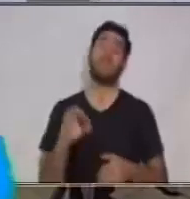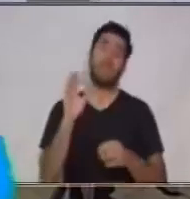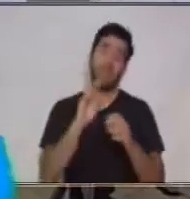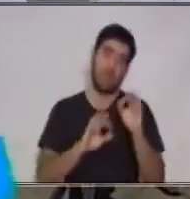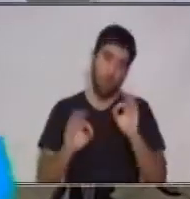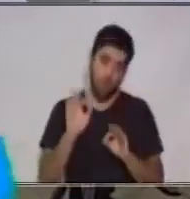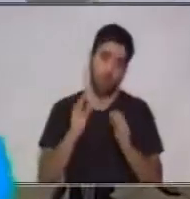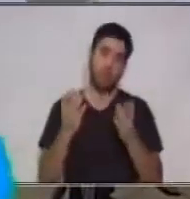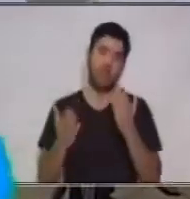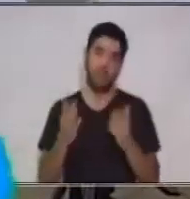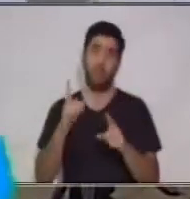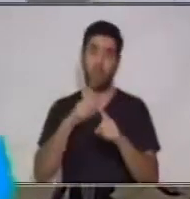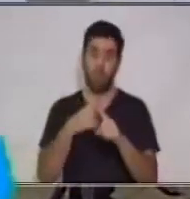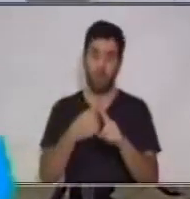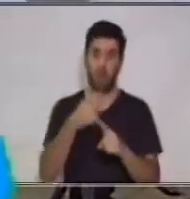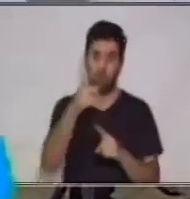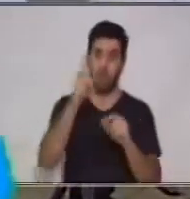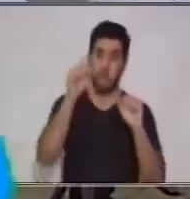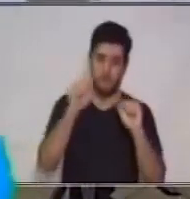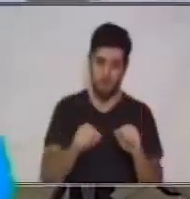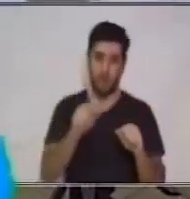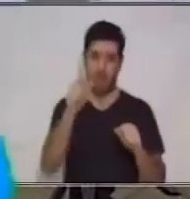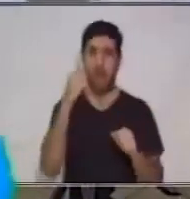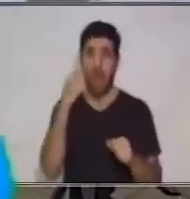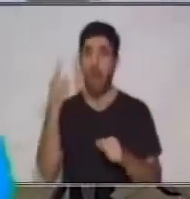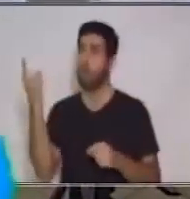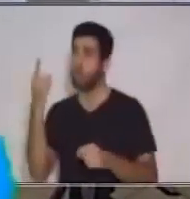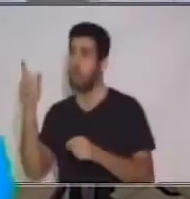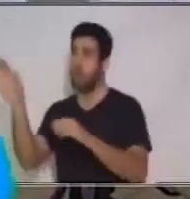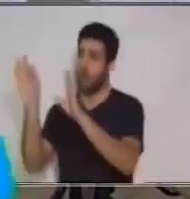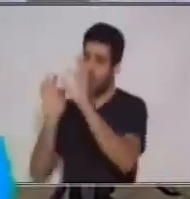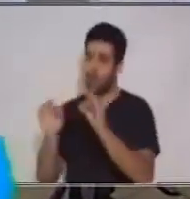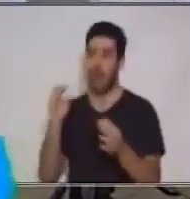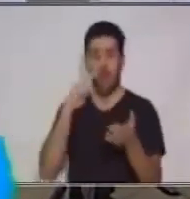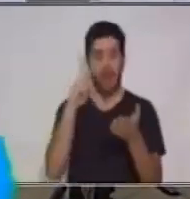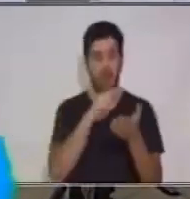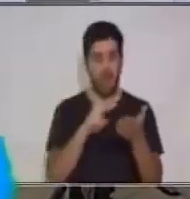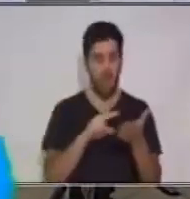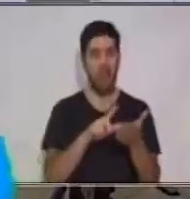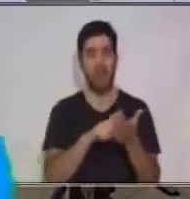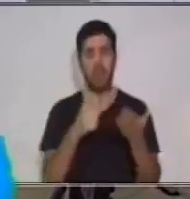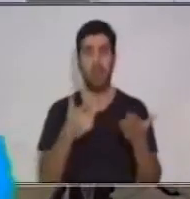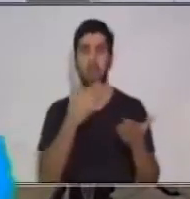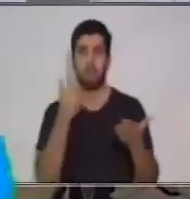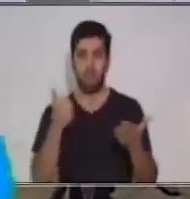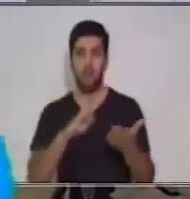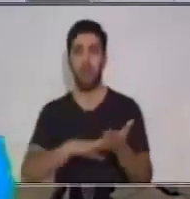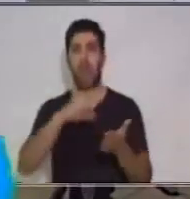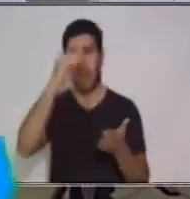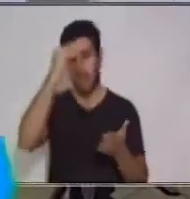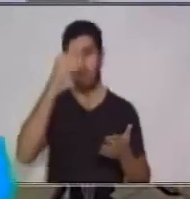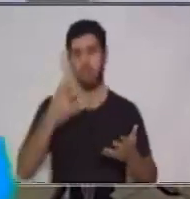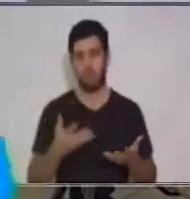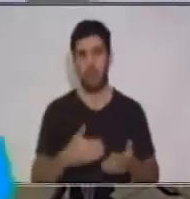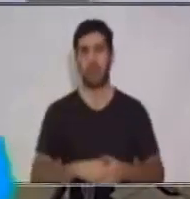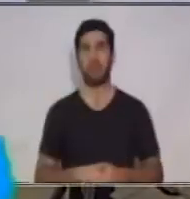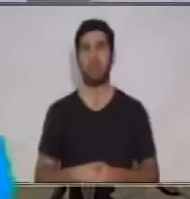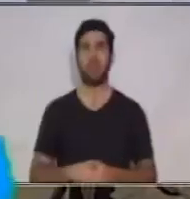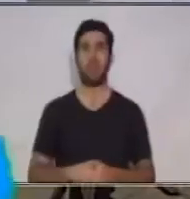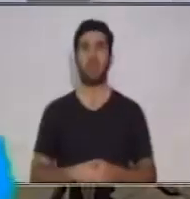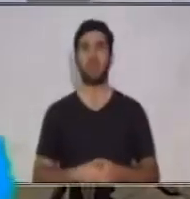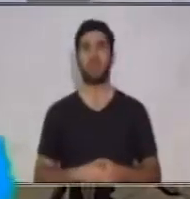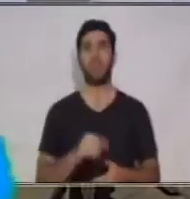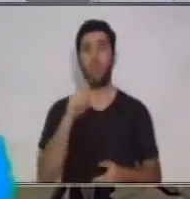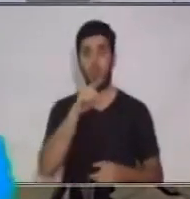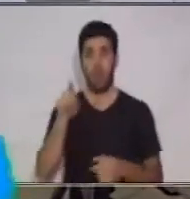tú cuando puedas leer algunos documentos o te presenten algún texto, alguna narración,